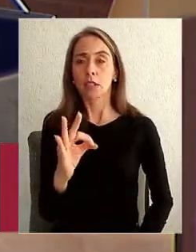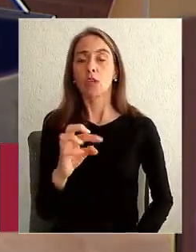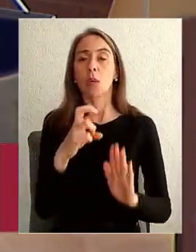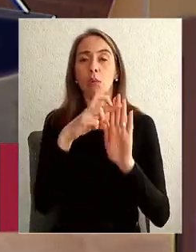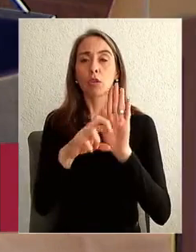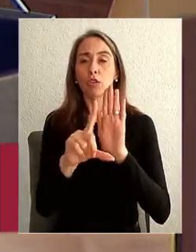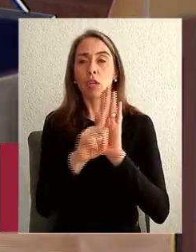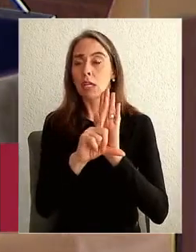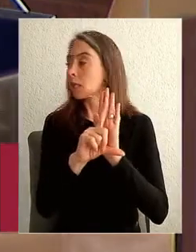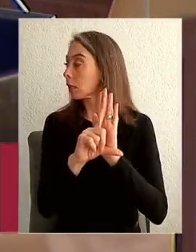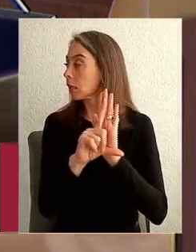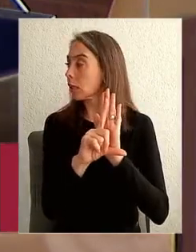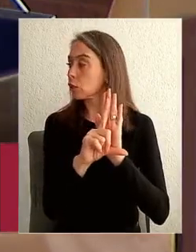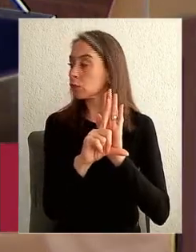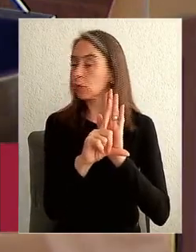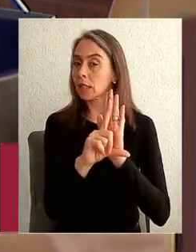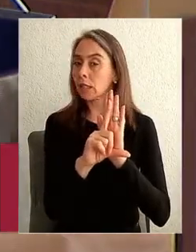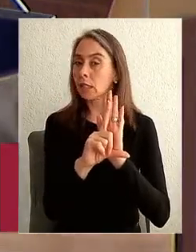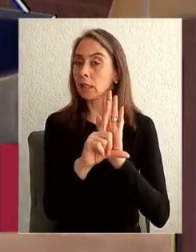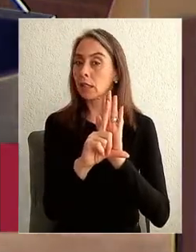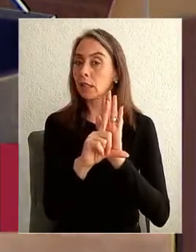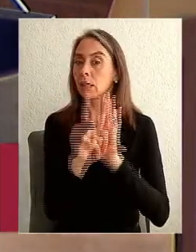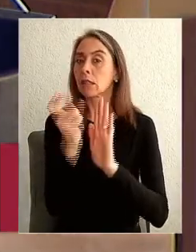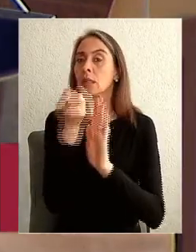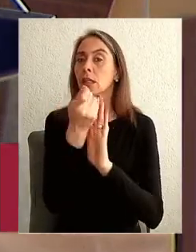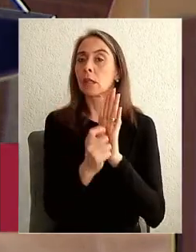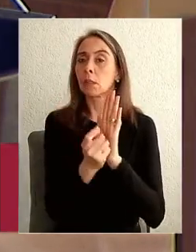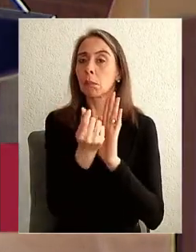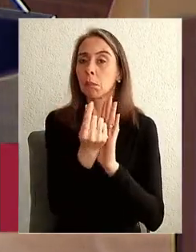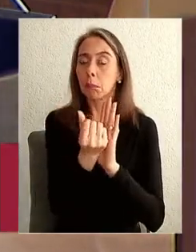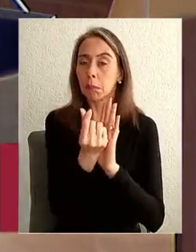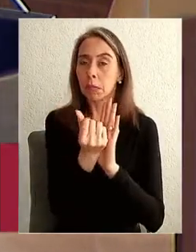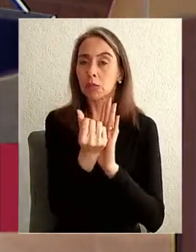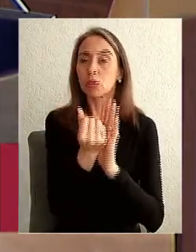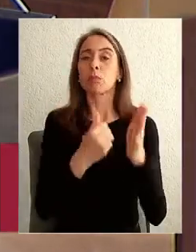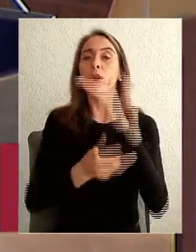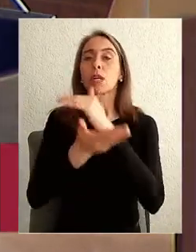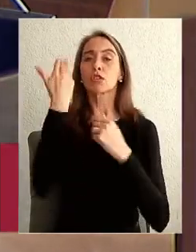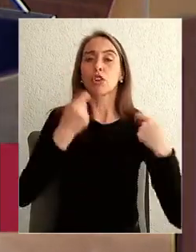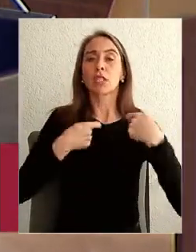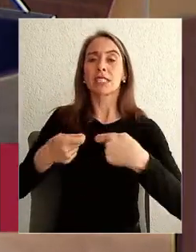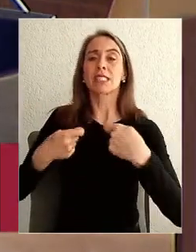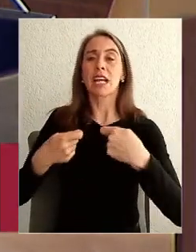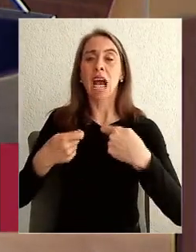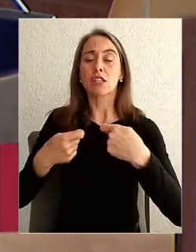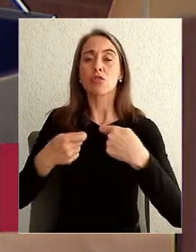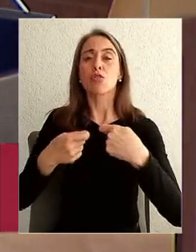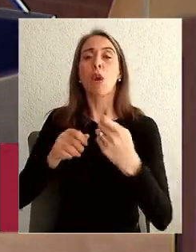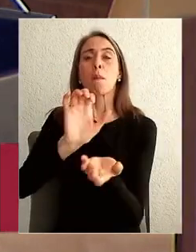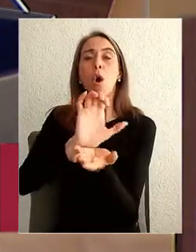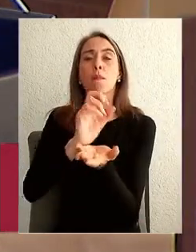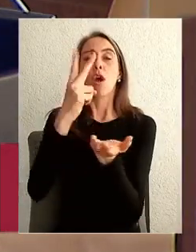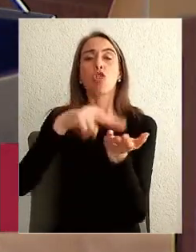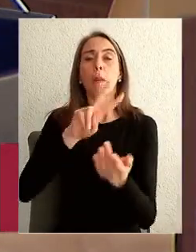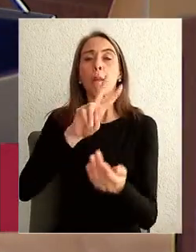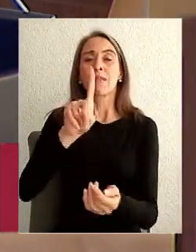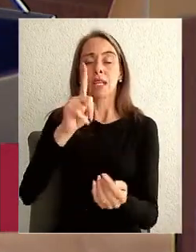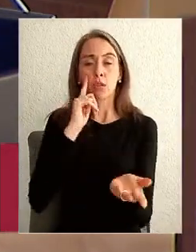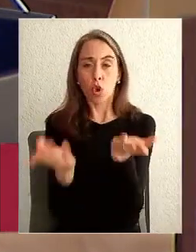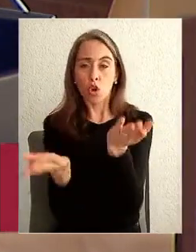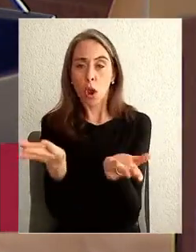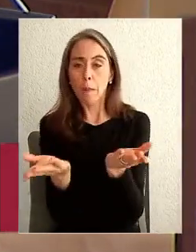de el presupuesto ejecutado en el 2021. Sin duda se trataba de un nivel de gasto que no